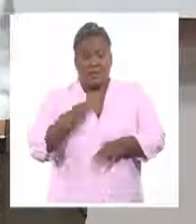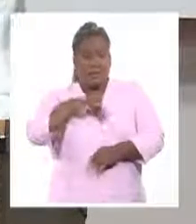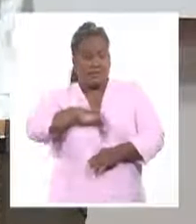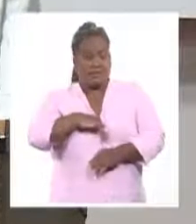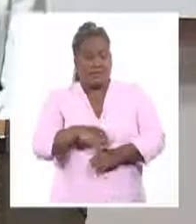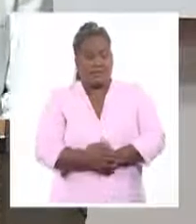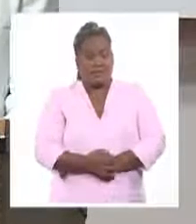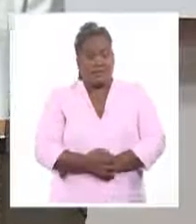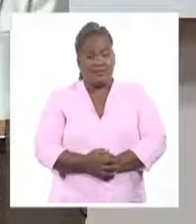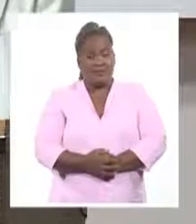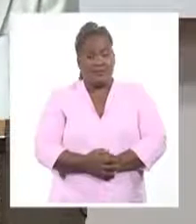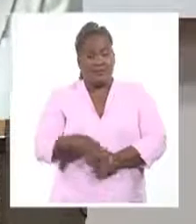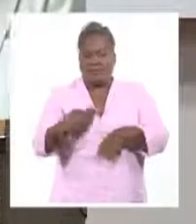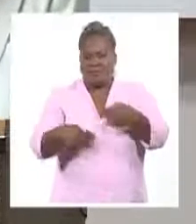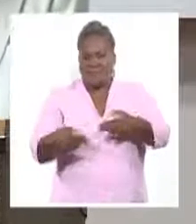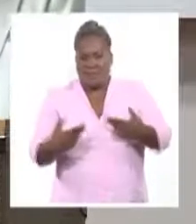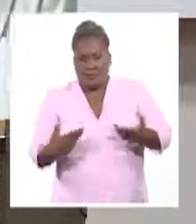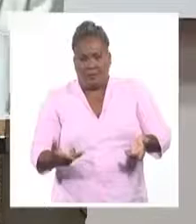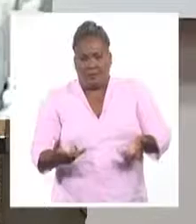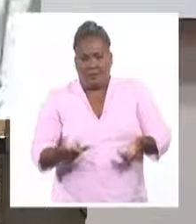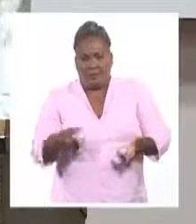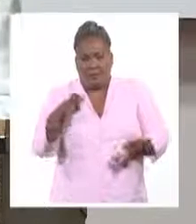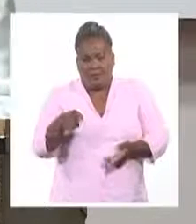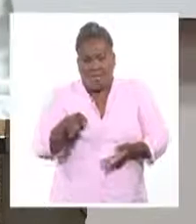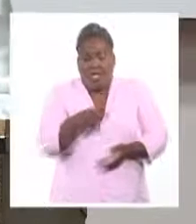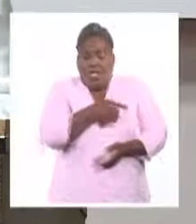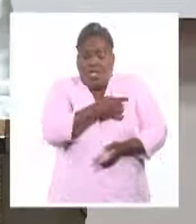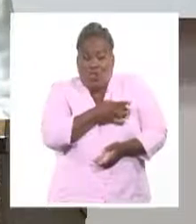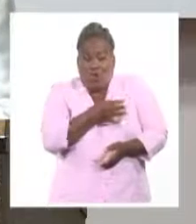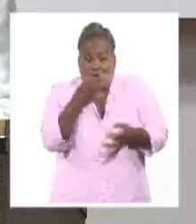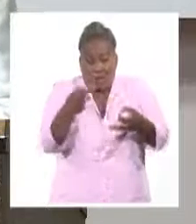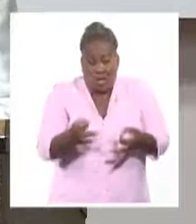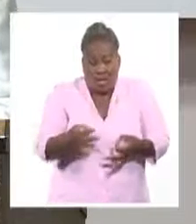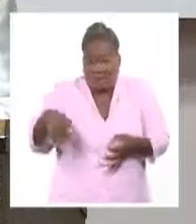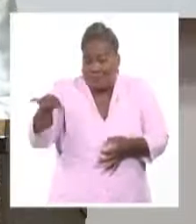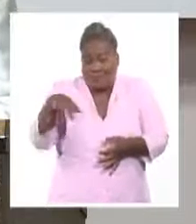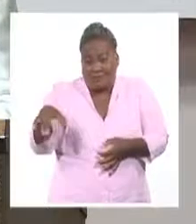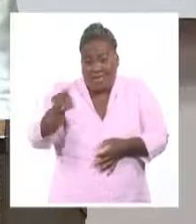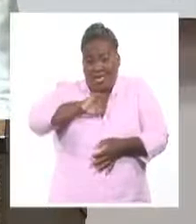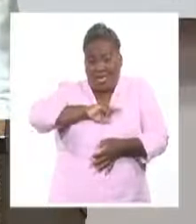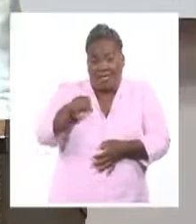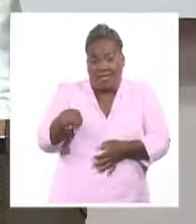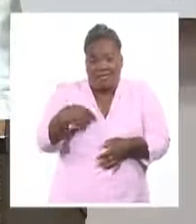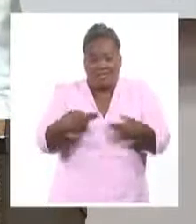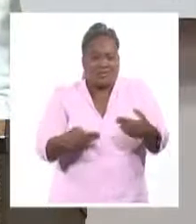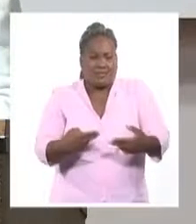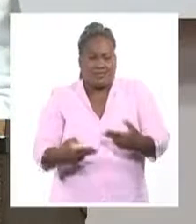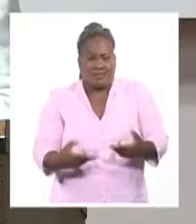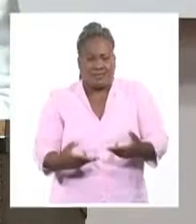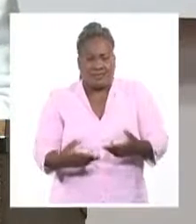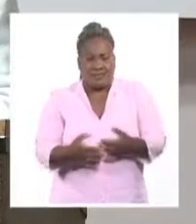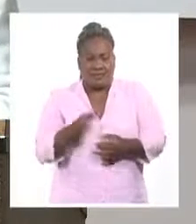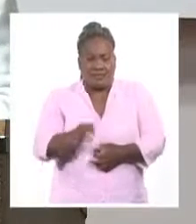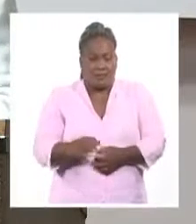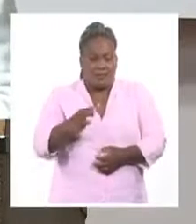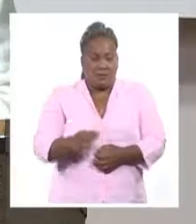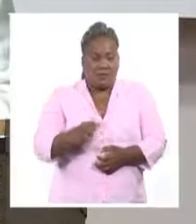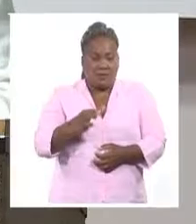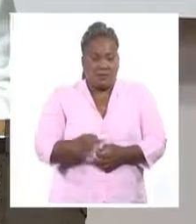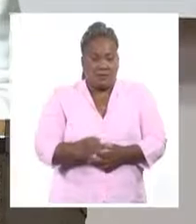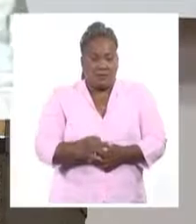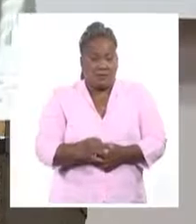inexistentes. ¿Qué hacer entonces frente a esta dolorosa pero innegable certeza? En primer lugar, siempre será preciso apelar a una